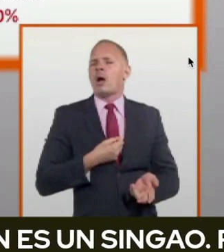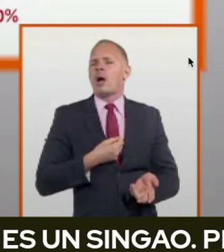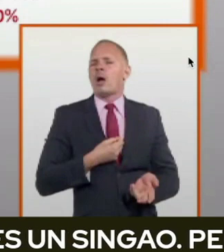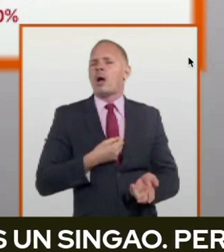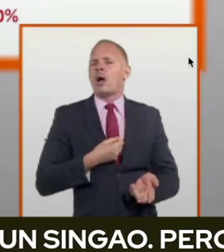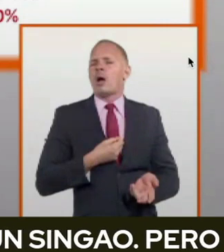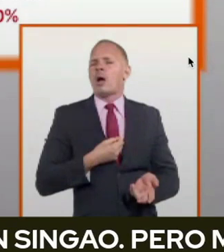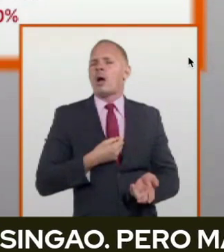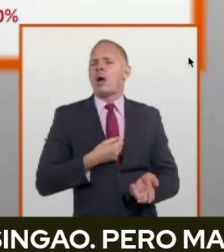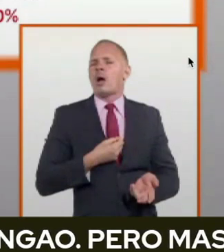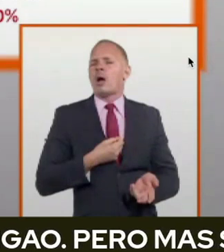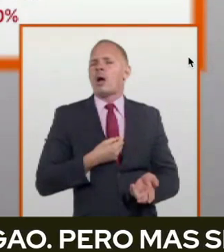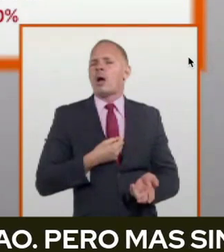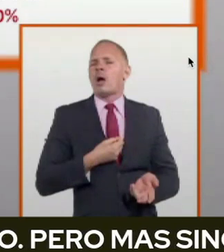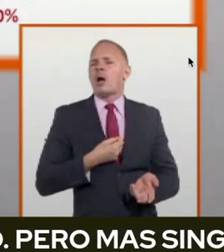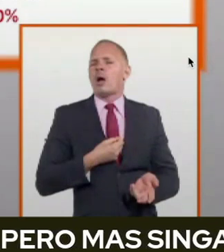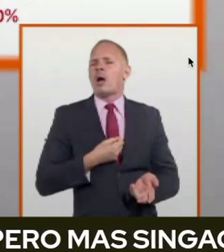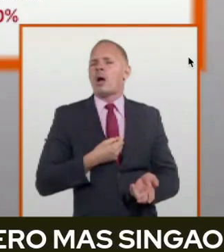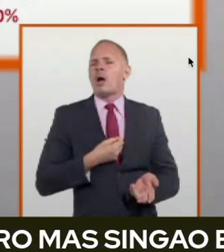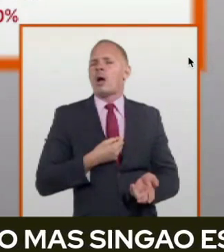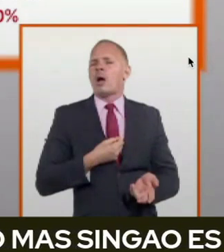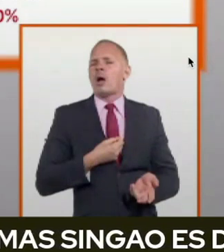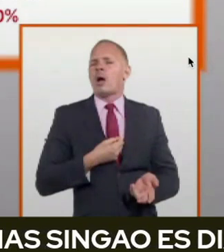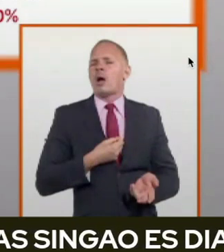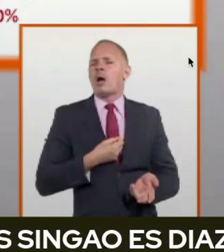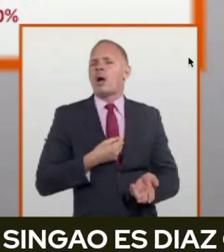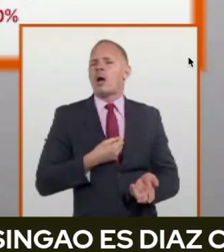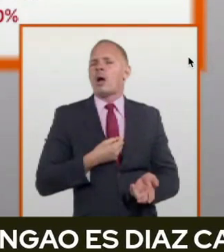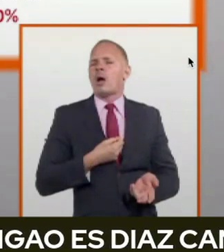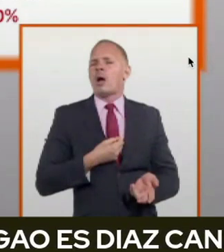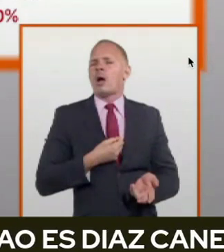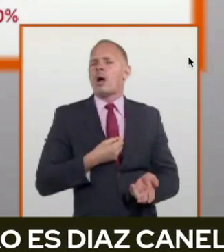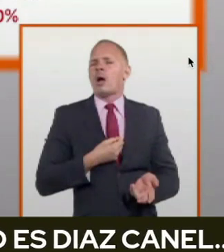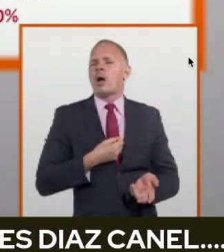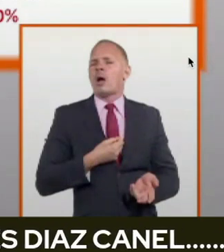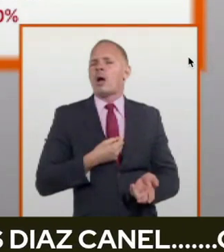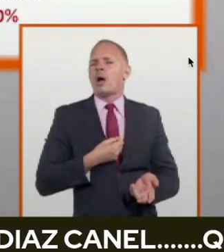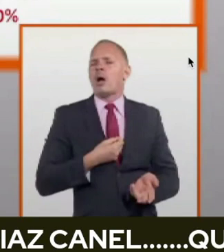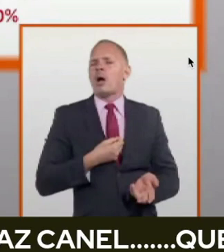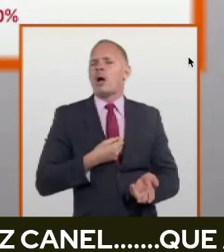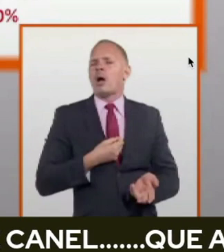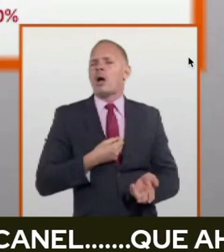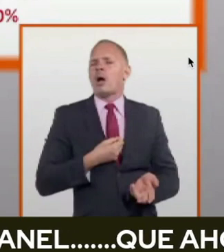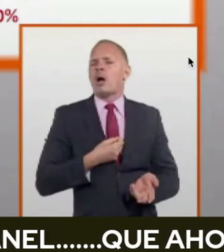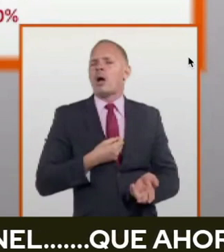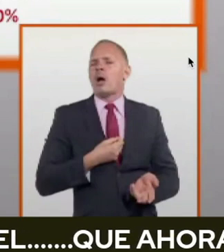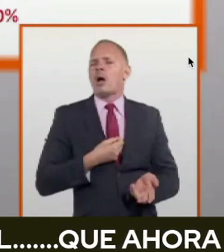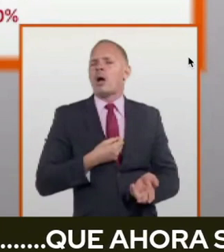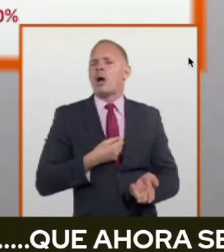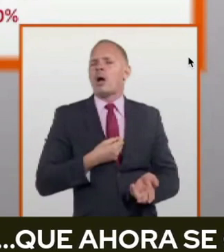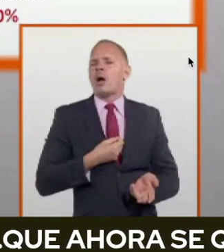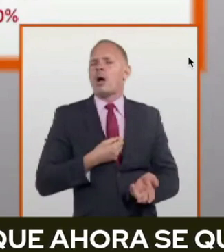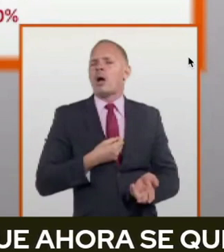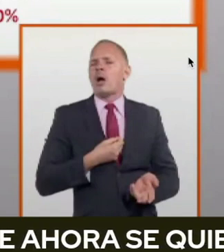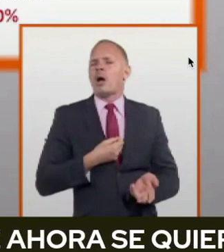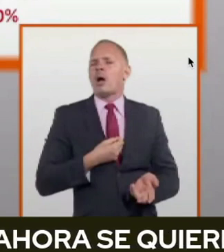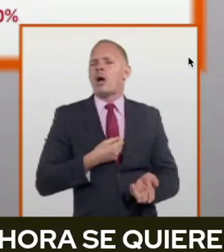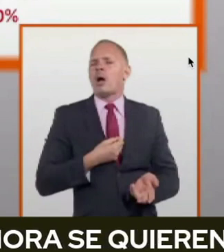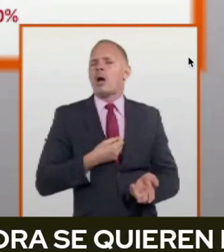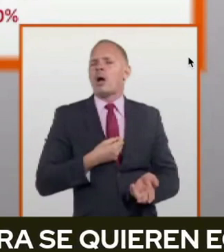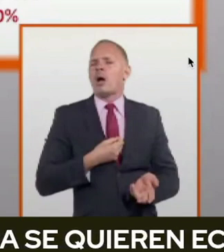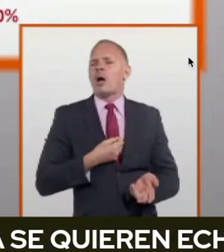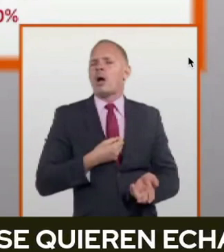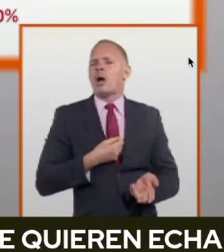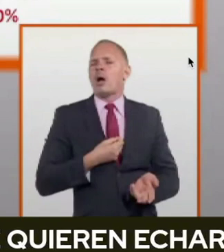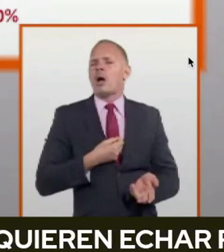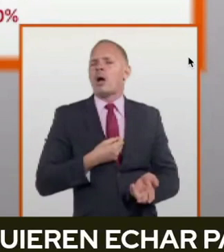nos van a decir no le van a darle el chance el gobierno la conciencia el pueblo cubano que compre el dólar el dólar que es lo que vale que es la moneda que fue que vale no el pueblo cubano